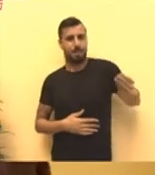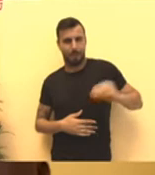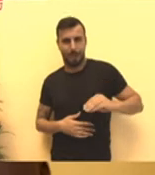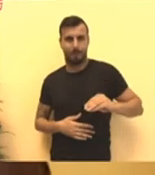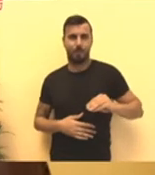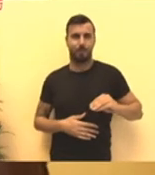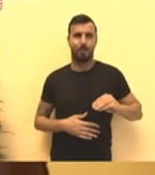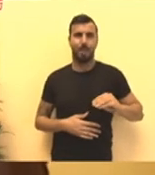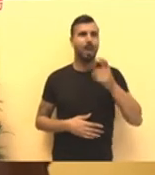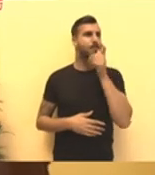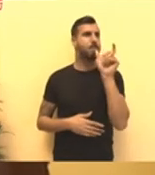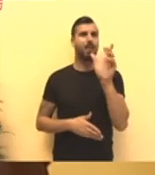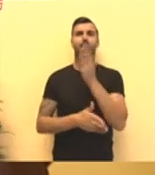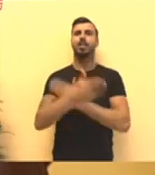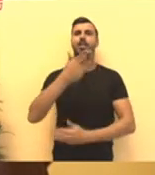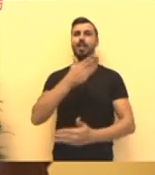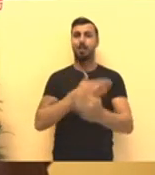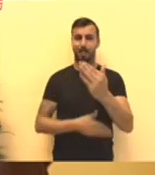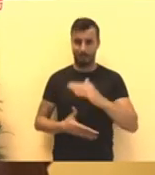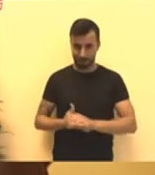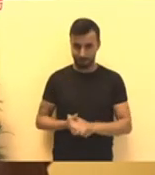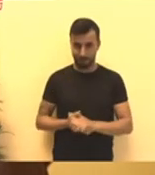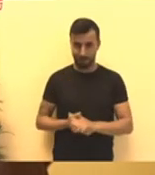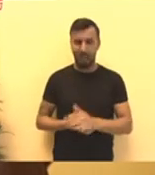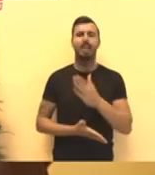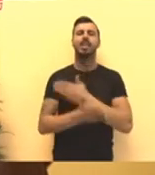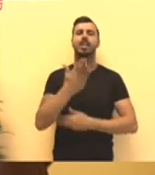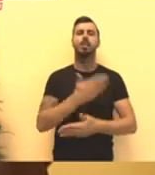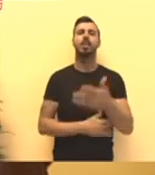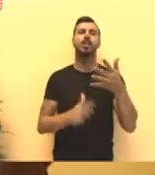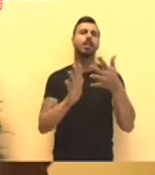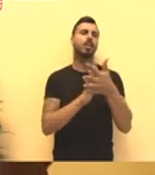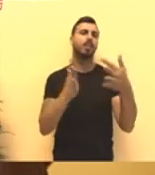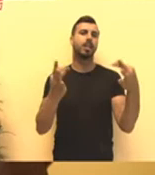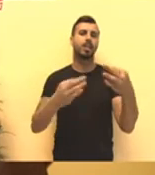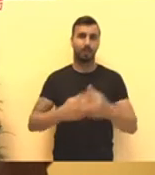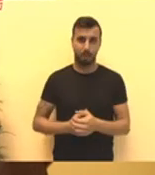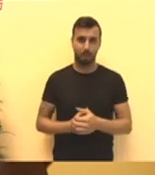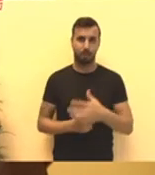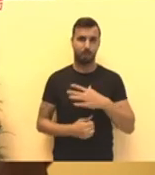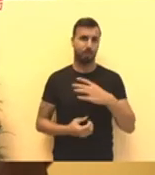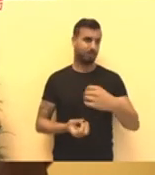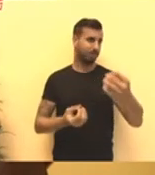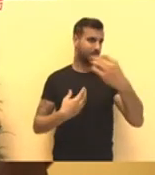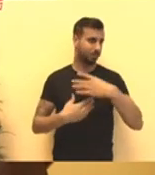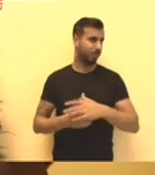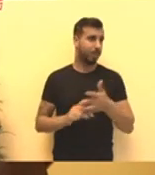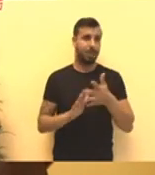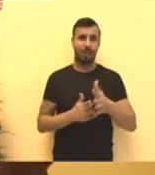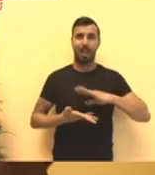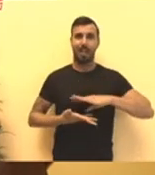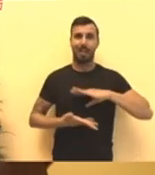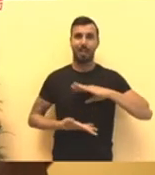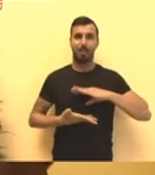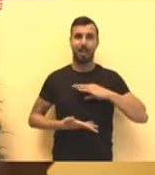hablar de discapacitados? ¿Qué es eso? ¿Qué es una persona discapacitada? Que le falta